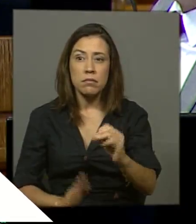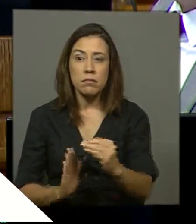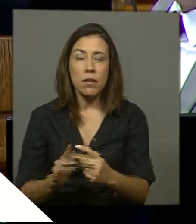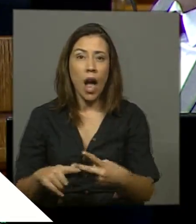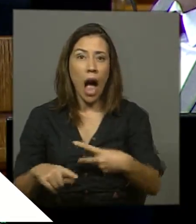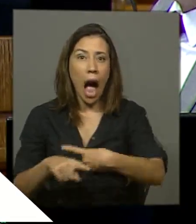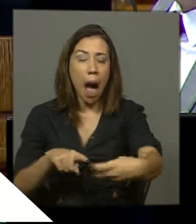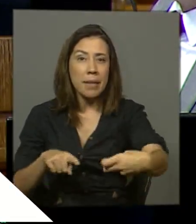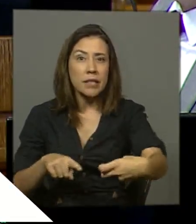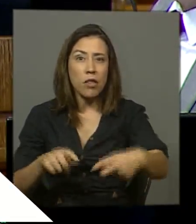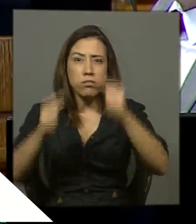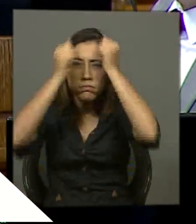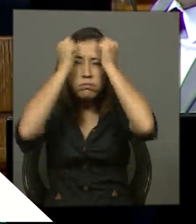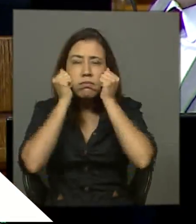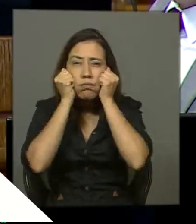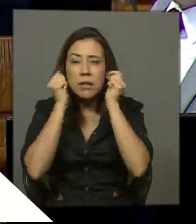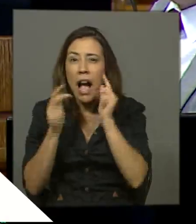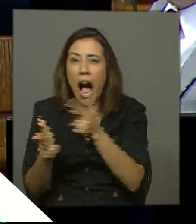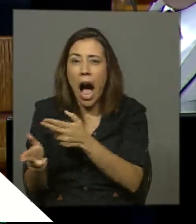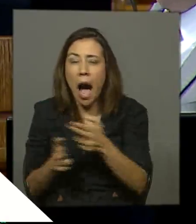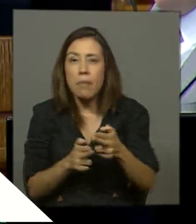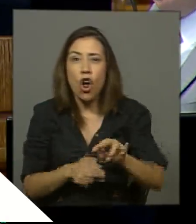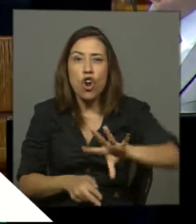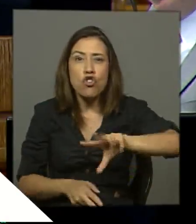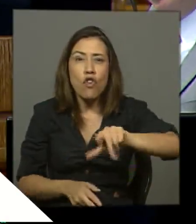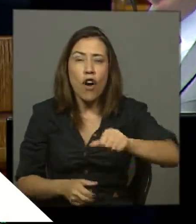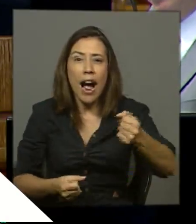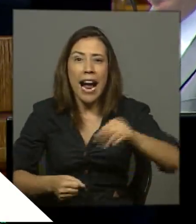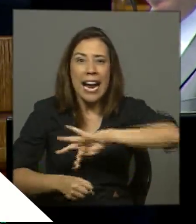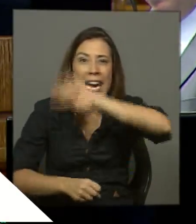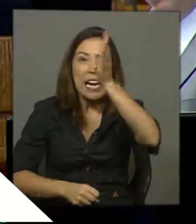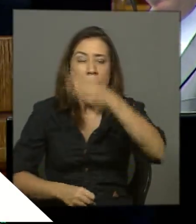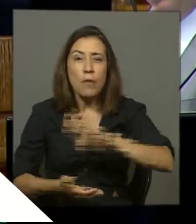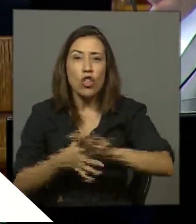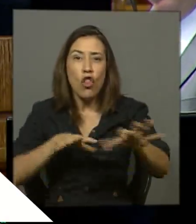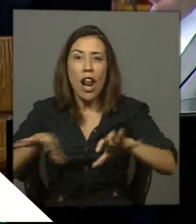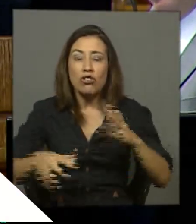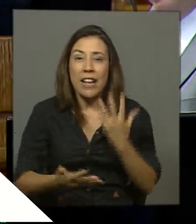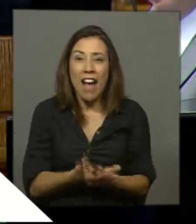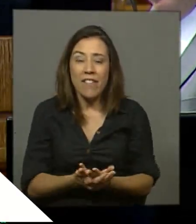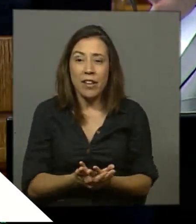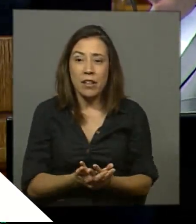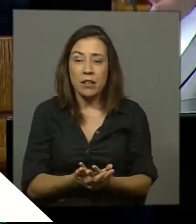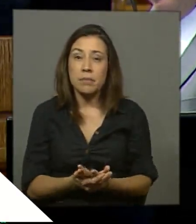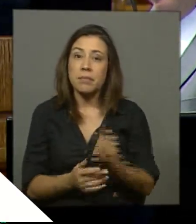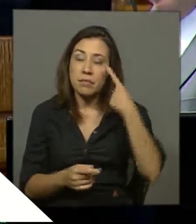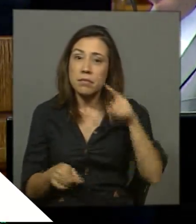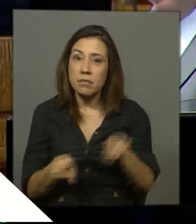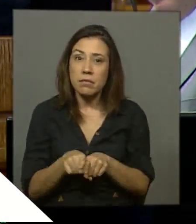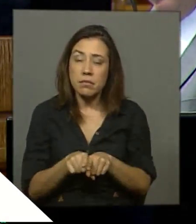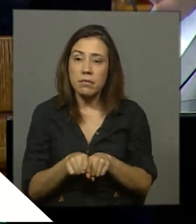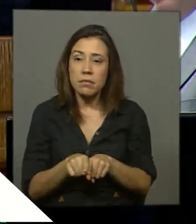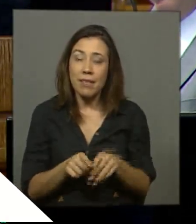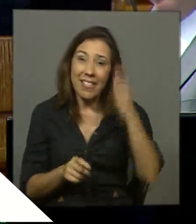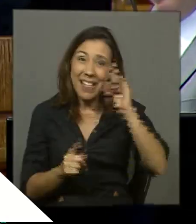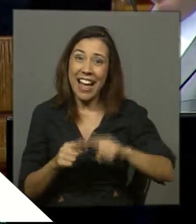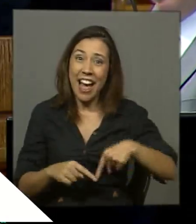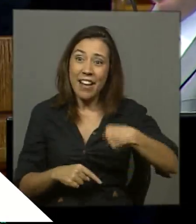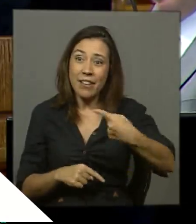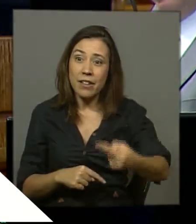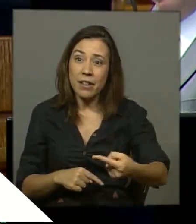amenazada por encapuchados armados quienes le robaron su camioneta y su equipamiento no obstante al día